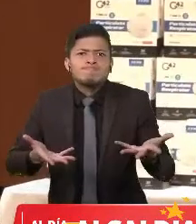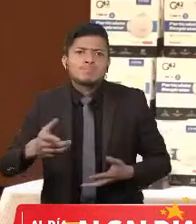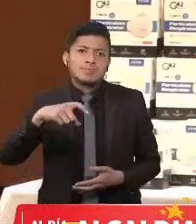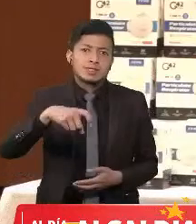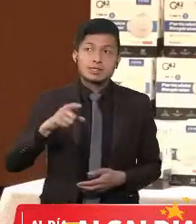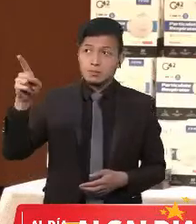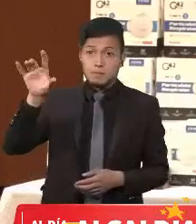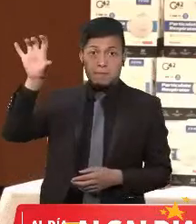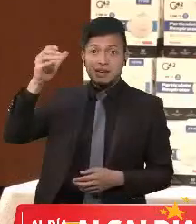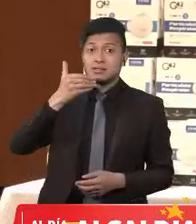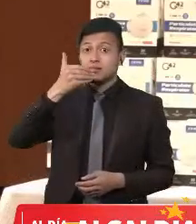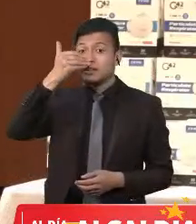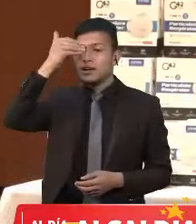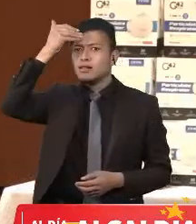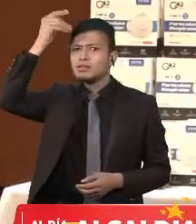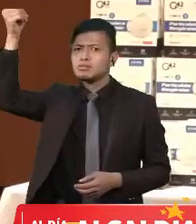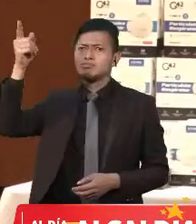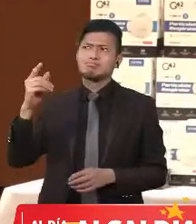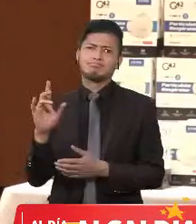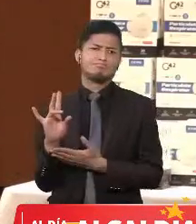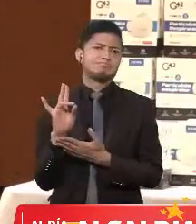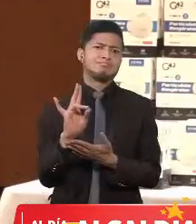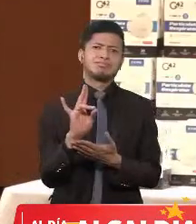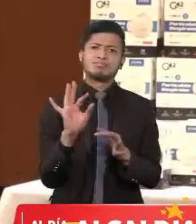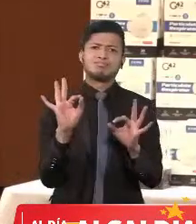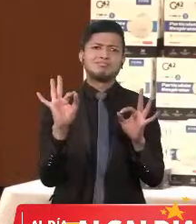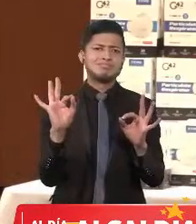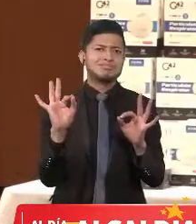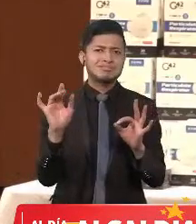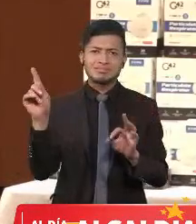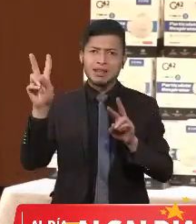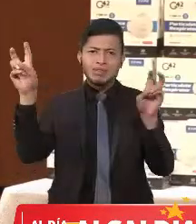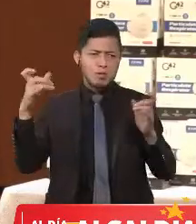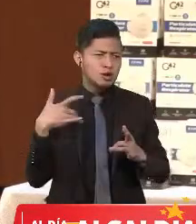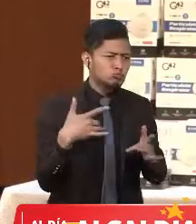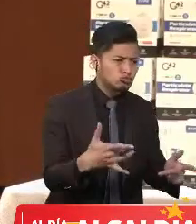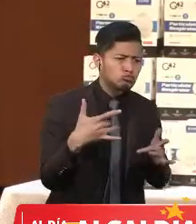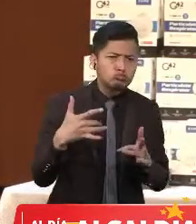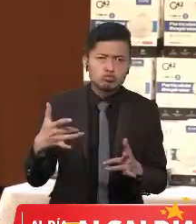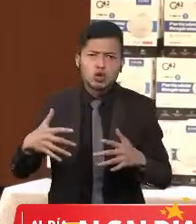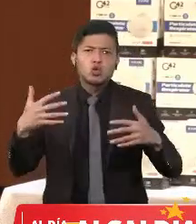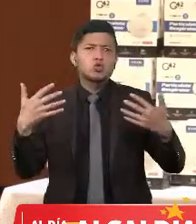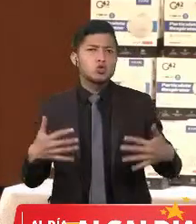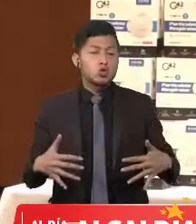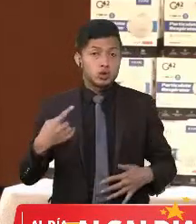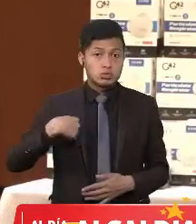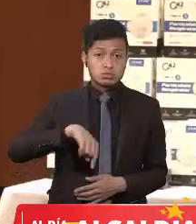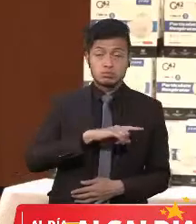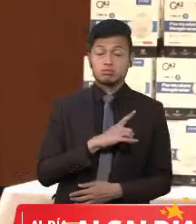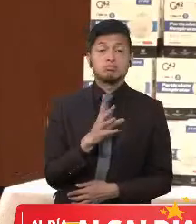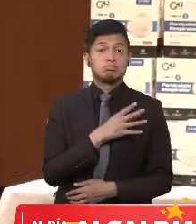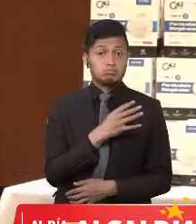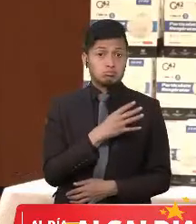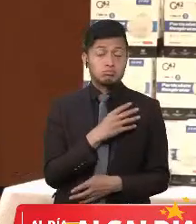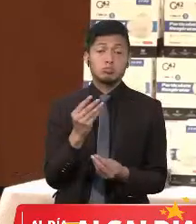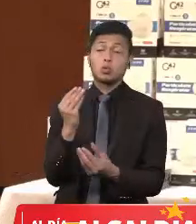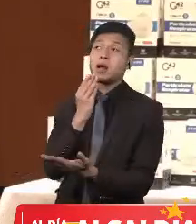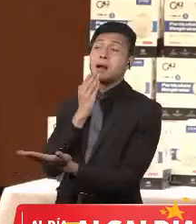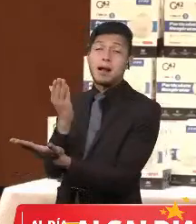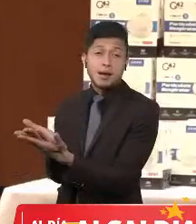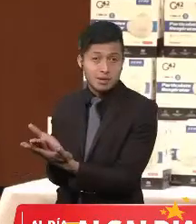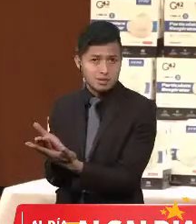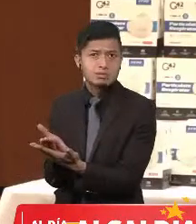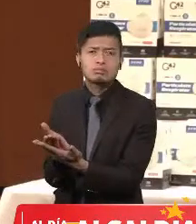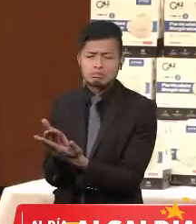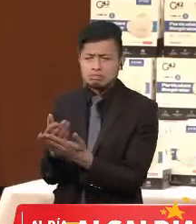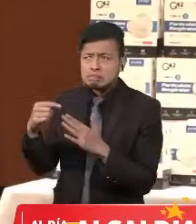Emiratos Árabes Unidos ha dado un ejemplo extraordinario en esa materia de solidaridad y nos complace mucho y agradecemos profundamente